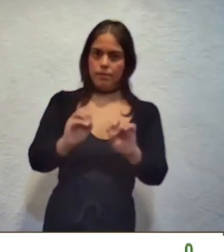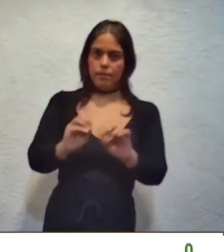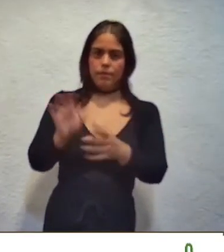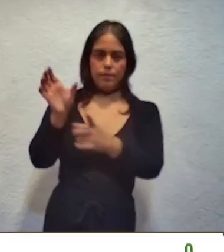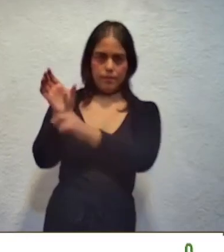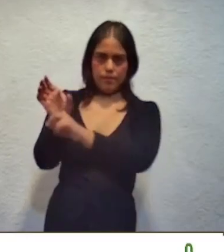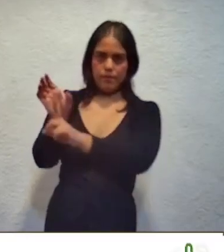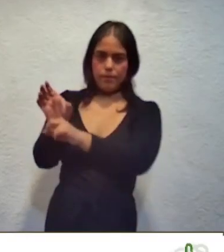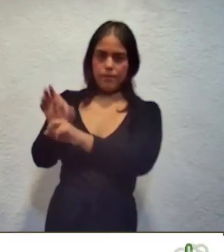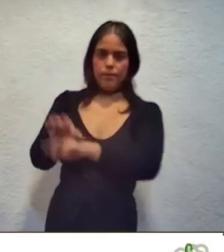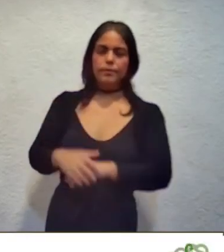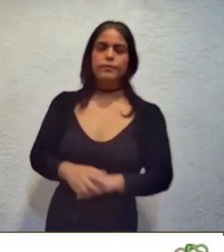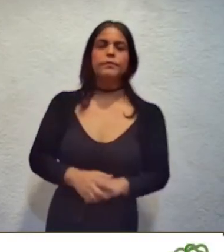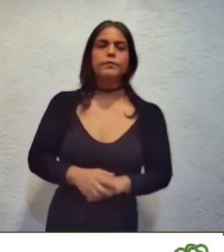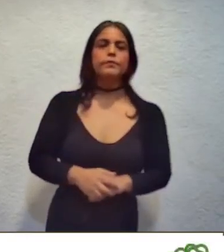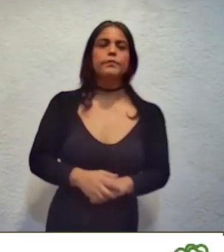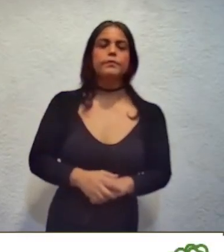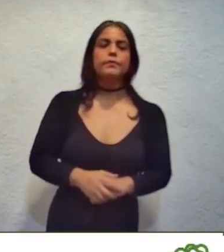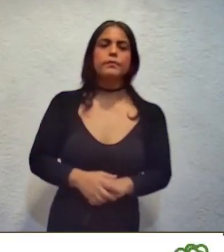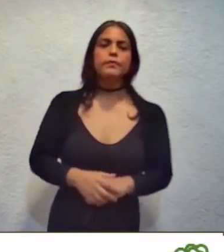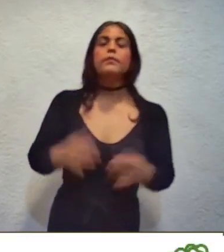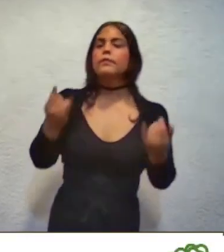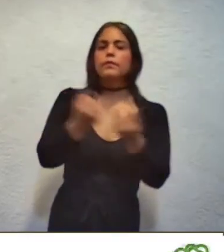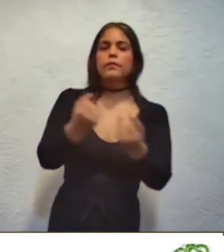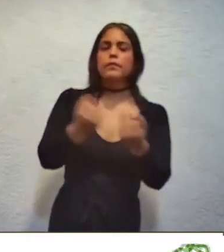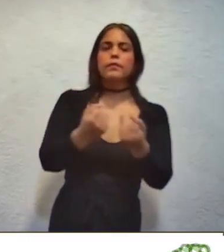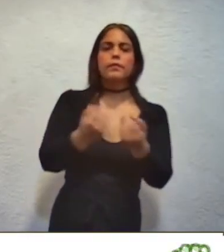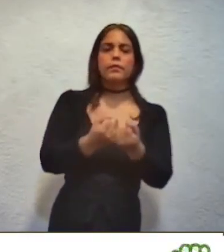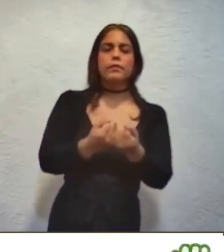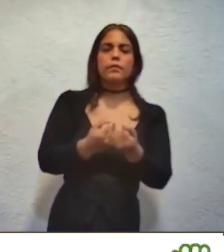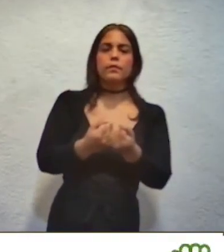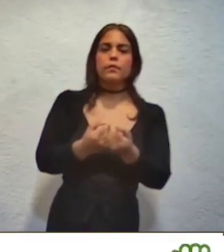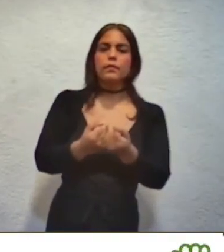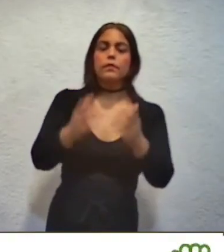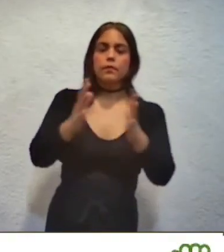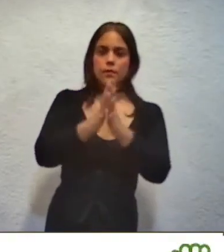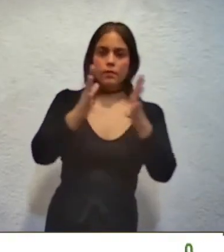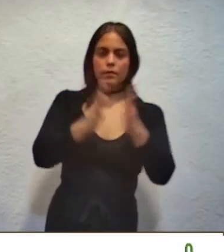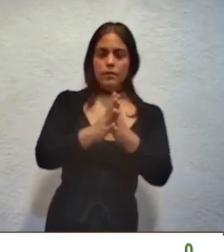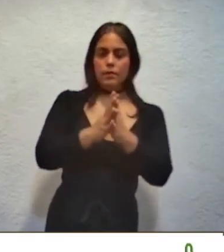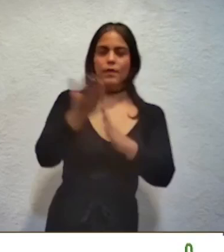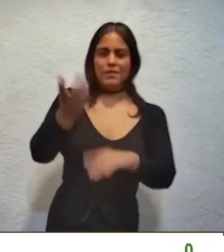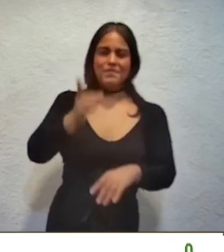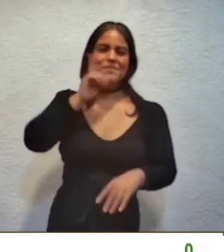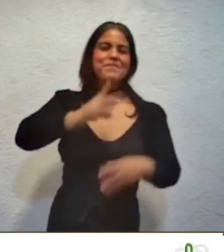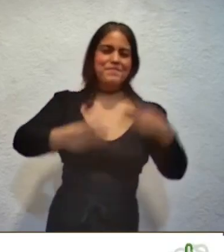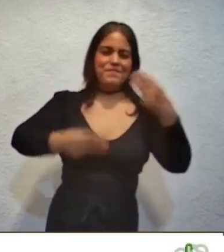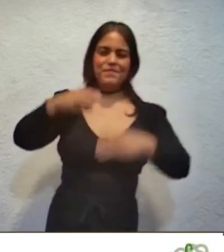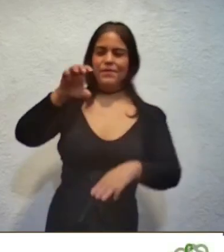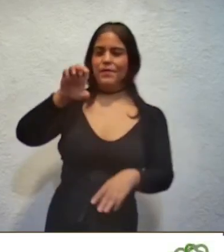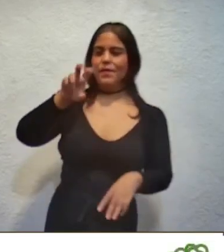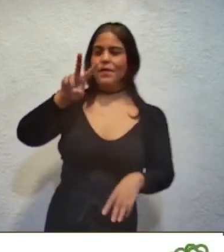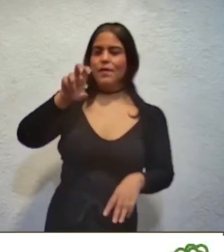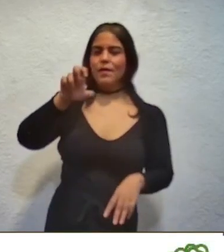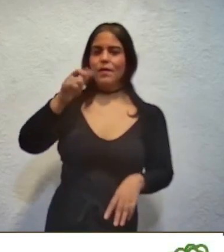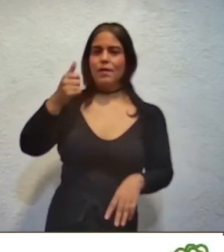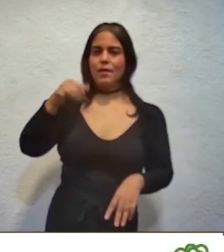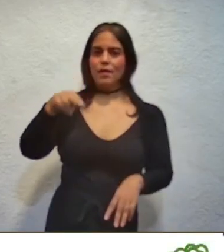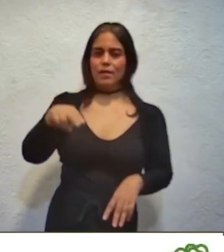En otro asunto, doy cuenta con el proyecto de acuerdo plenario que propone la magistrada Evelyn Rodríguez Chinol en el expediente